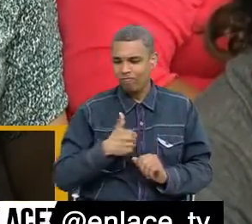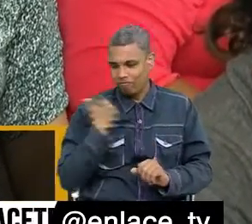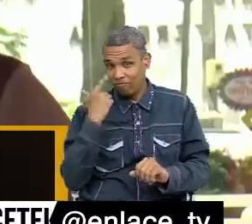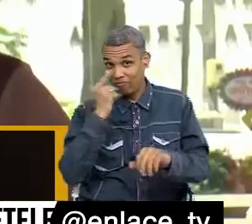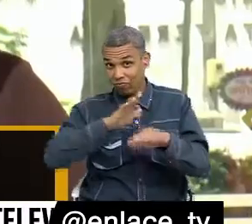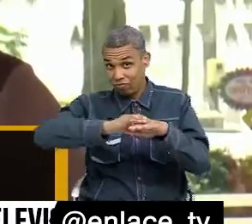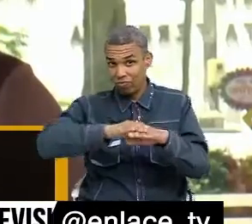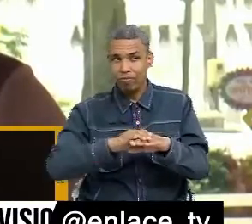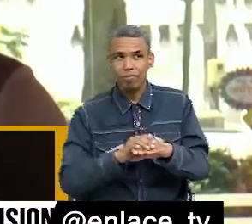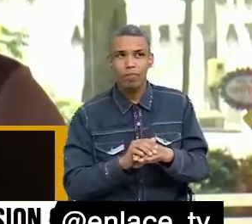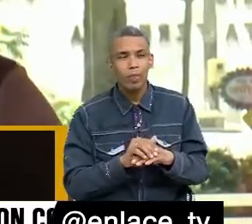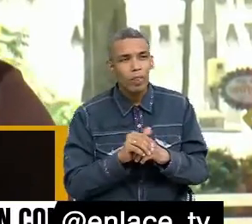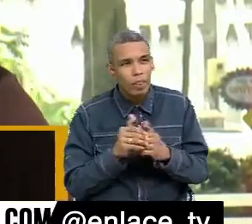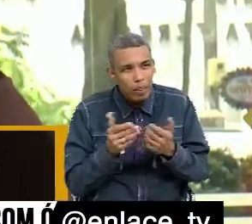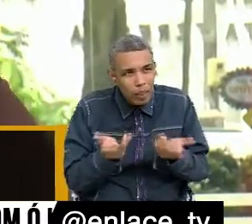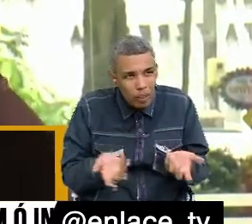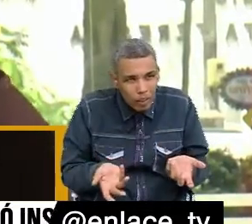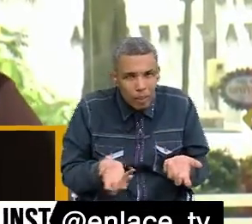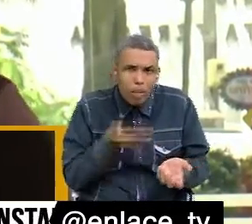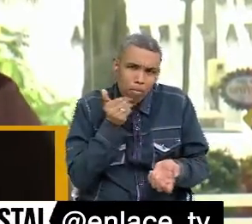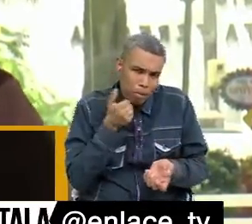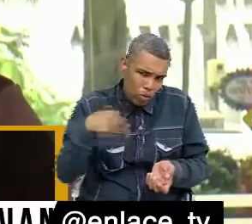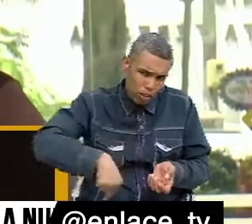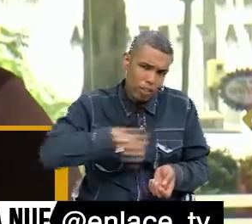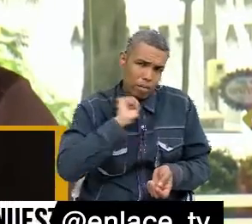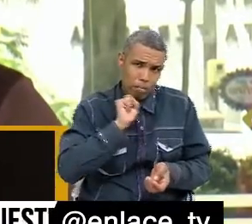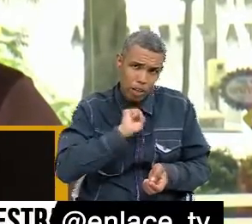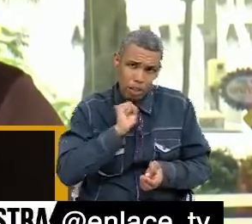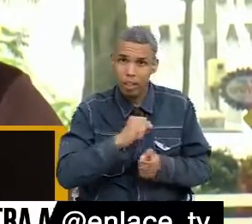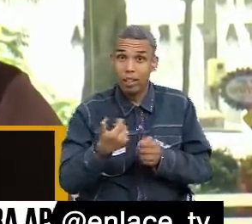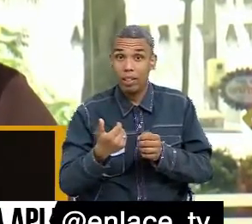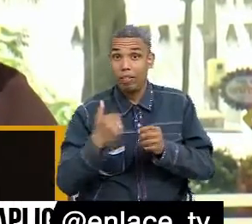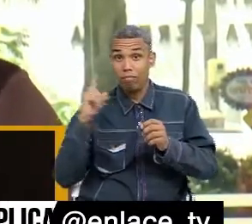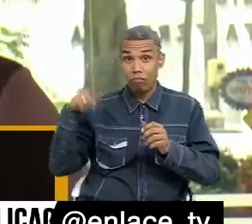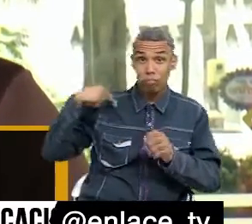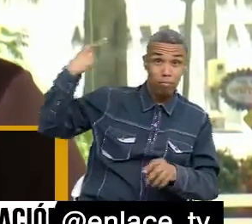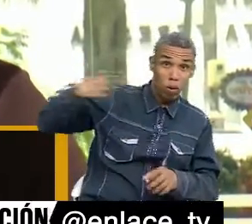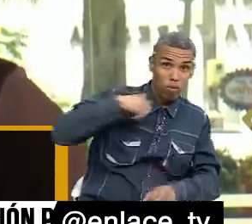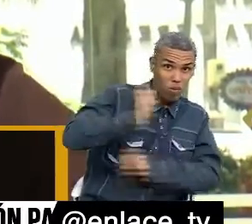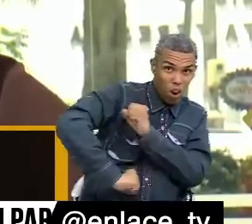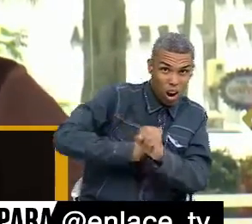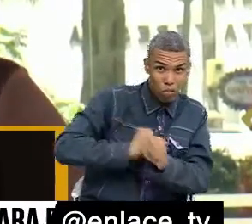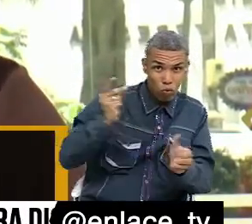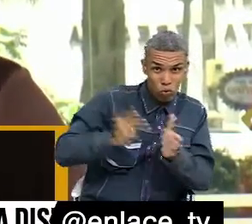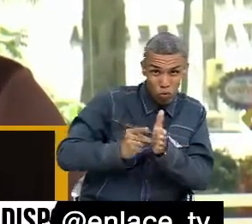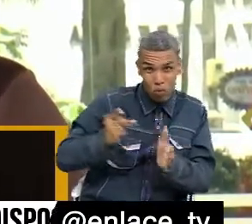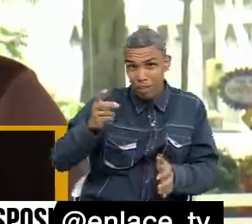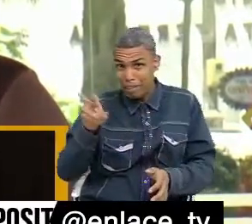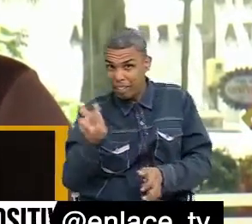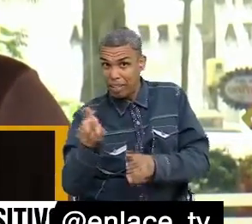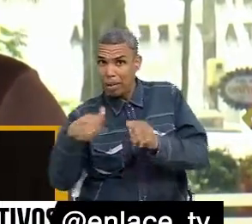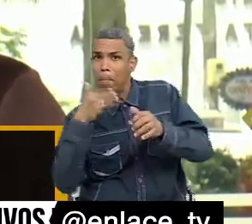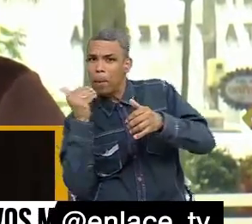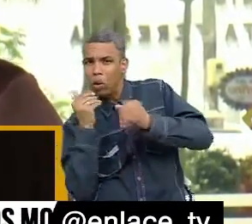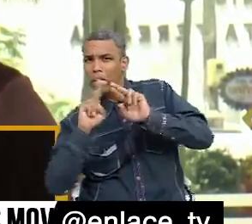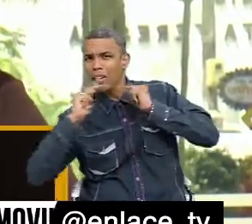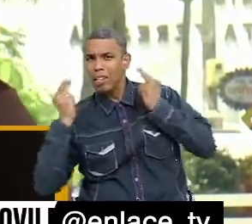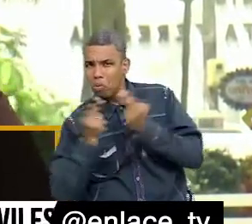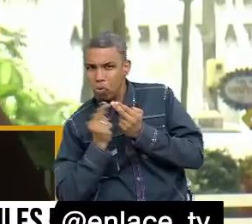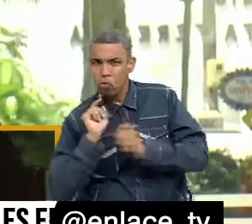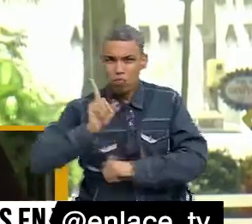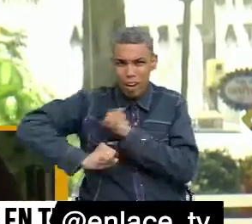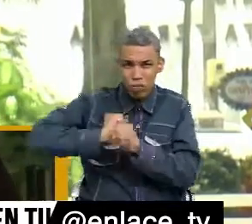posibilidad, vale la redundancia, de que se haga en la ciudad de Barranca Bermeja, ya que un evento de esto es de trascendencia, pues hay un movimiento económico bastante interesante para los